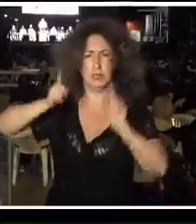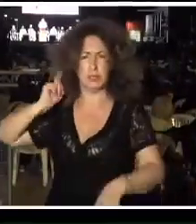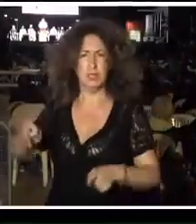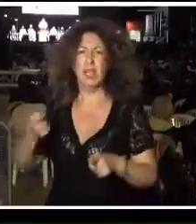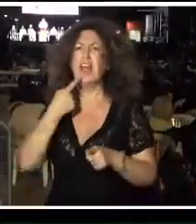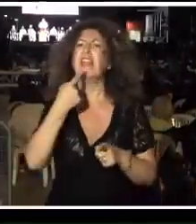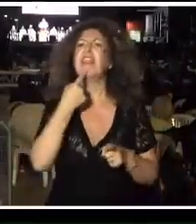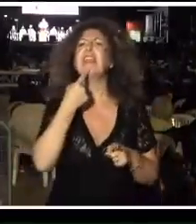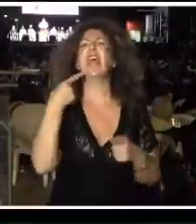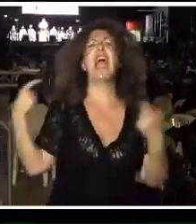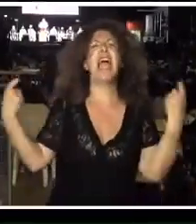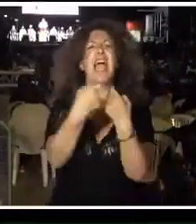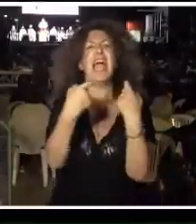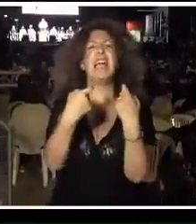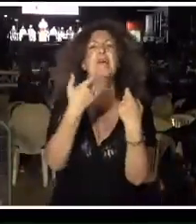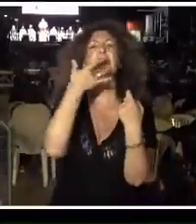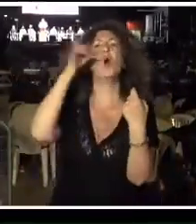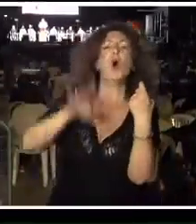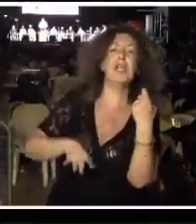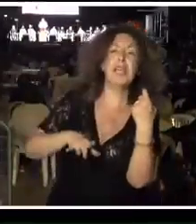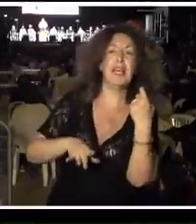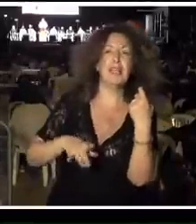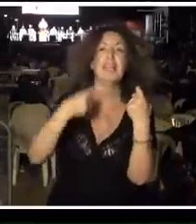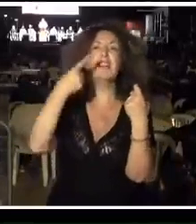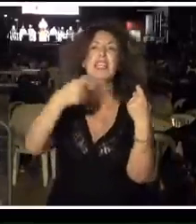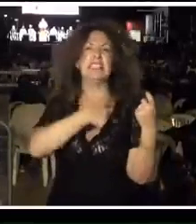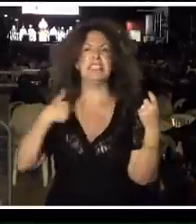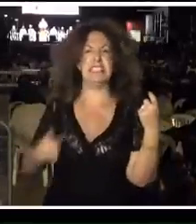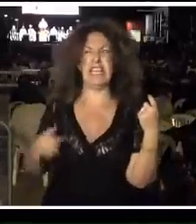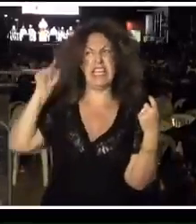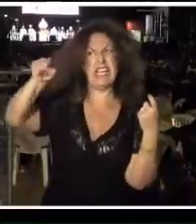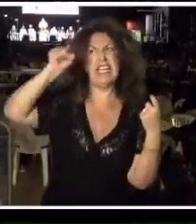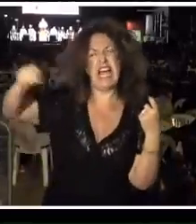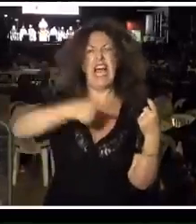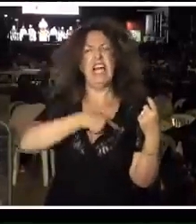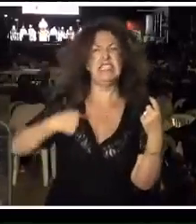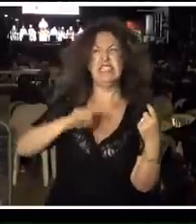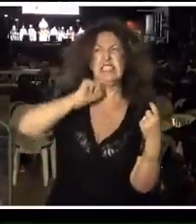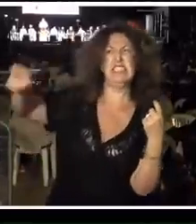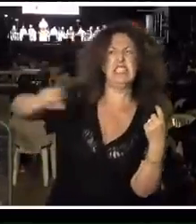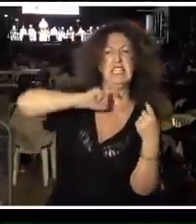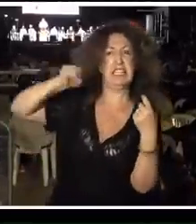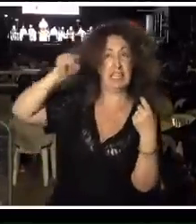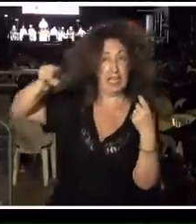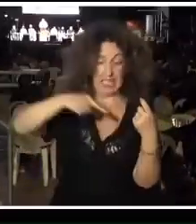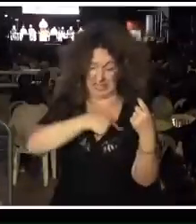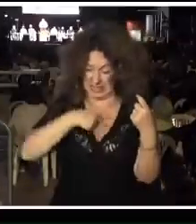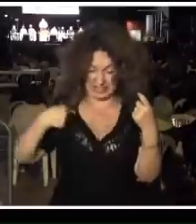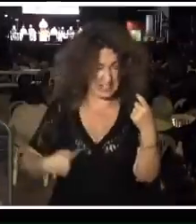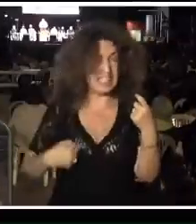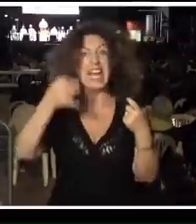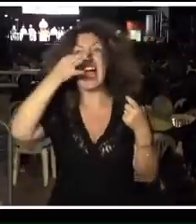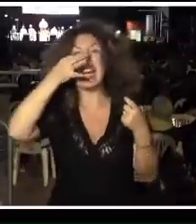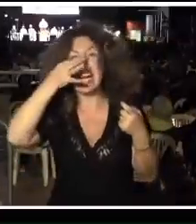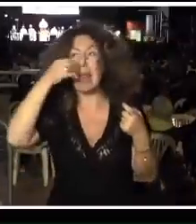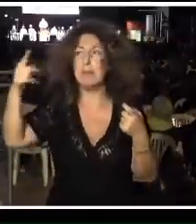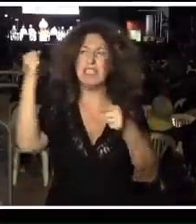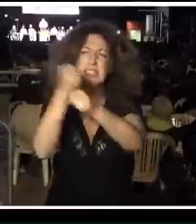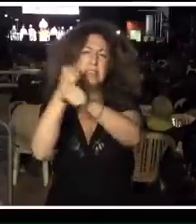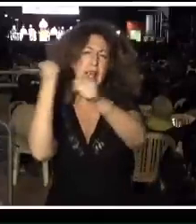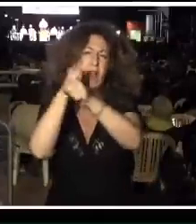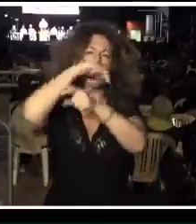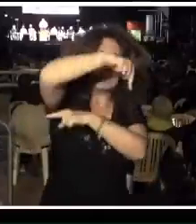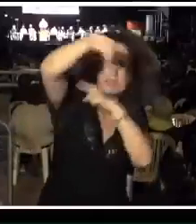como nuevo enemigo a la República Popular China, un país que trabaja por el multilateralismo y